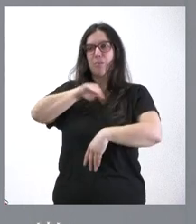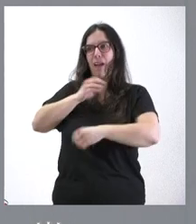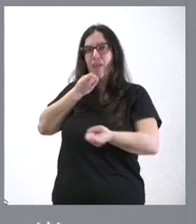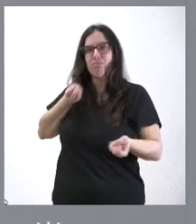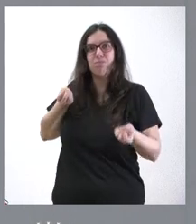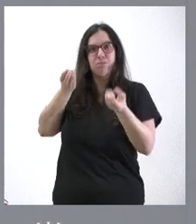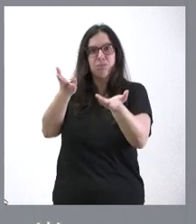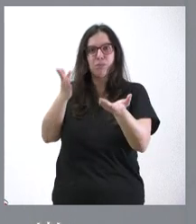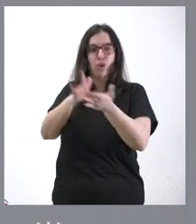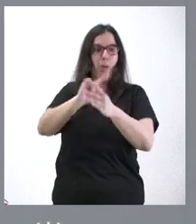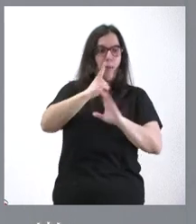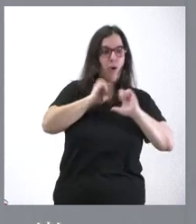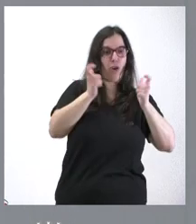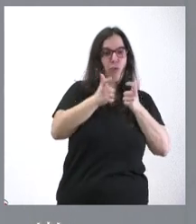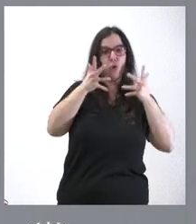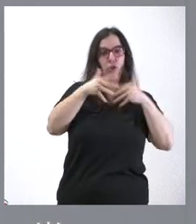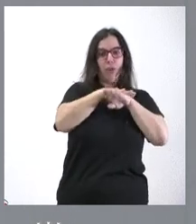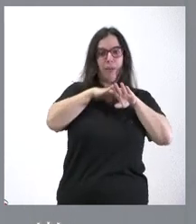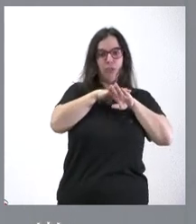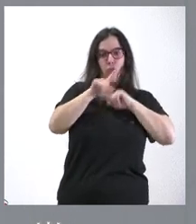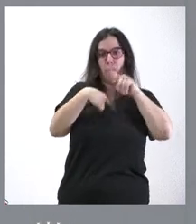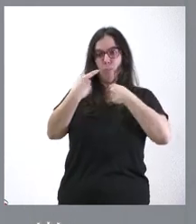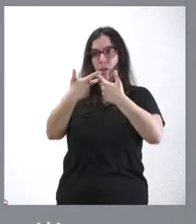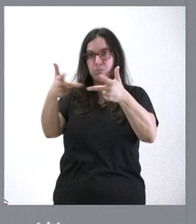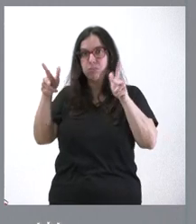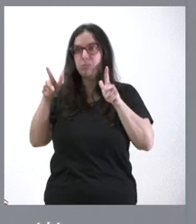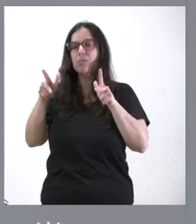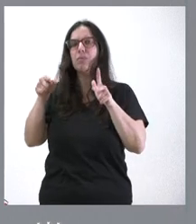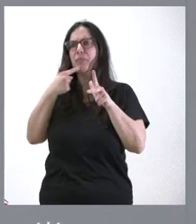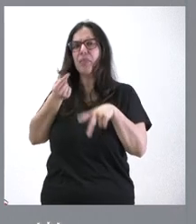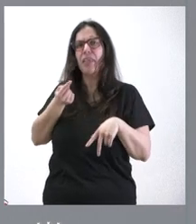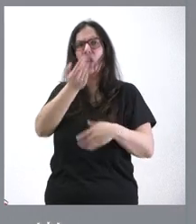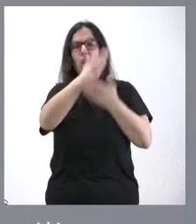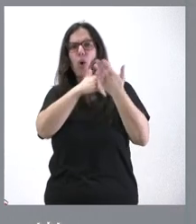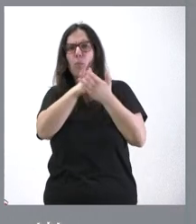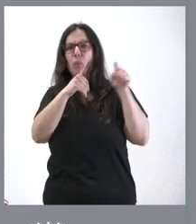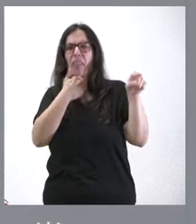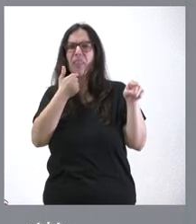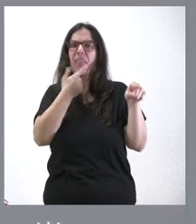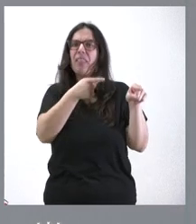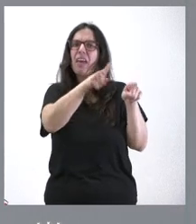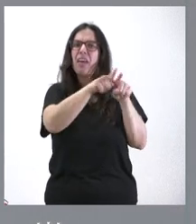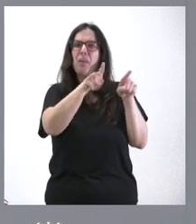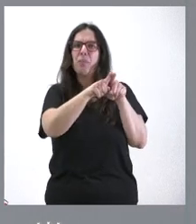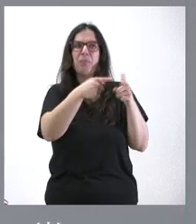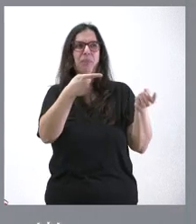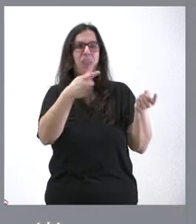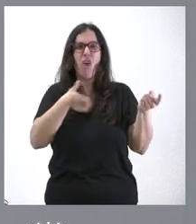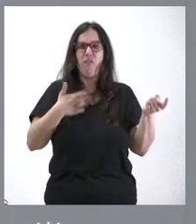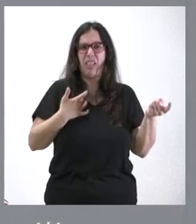una reunión del Consejo de ministros califique a una comunidad Autónoma de una forma